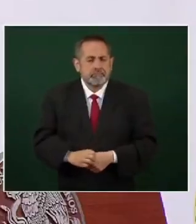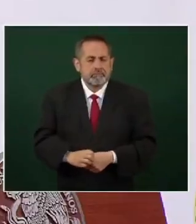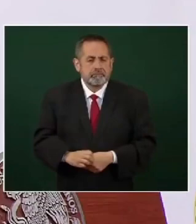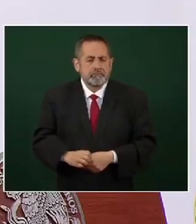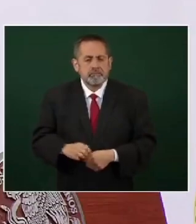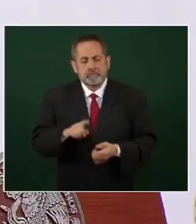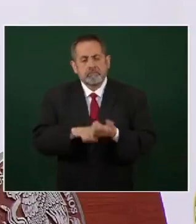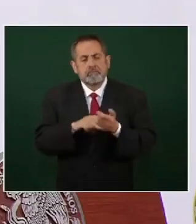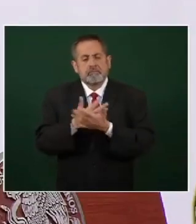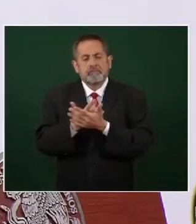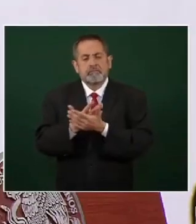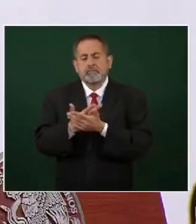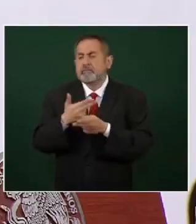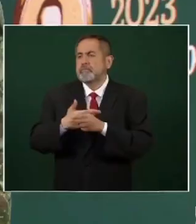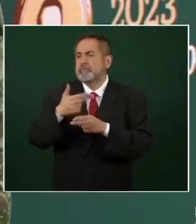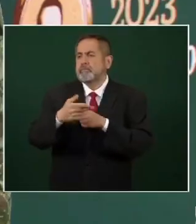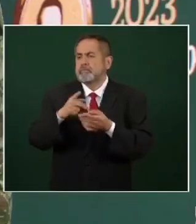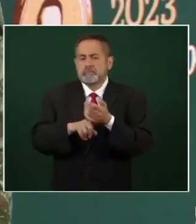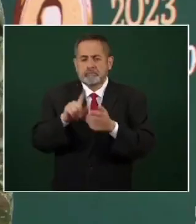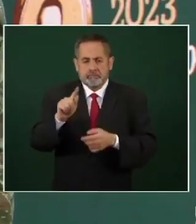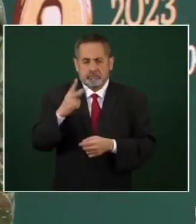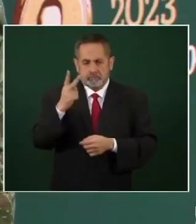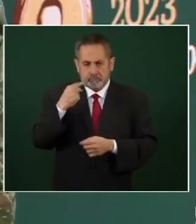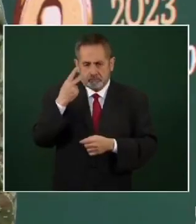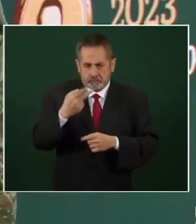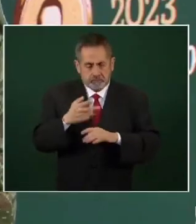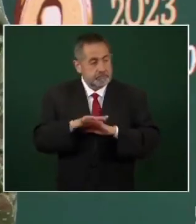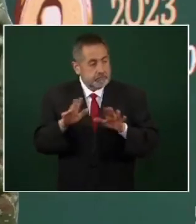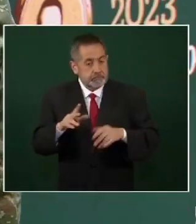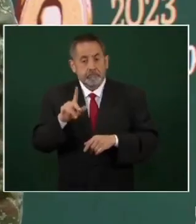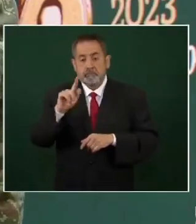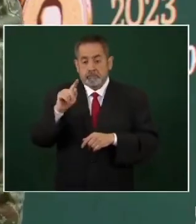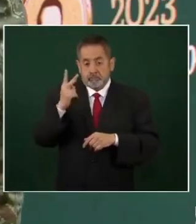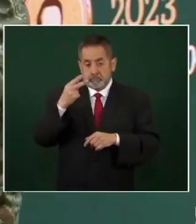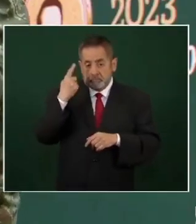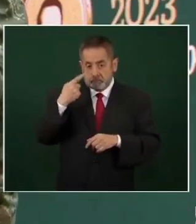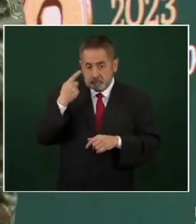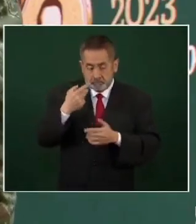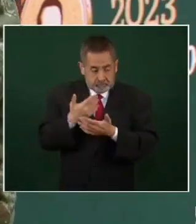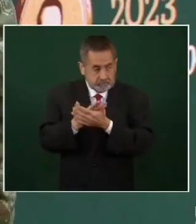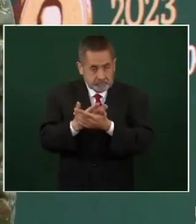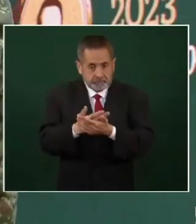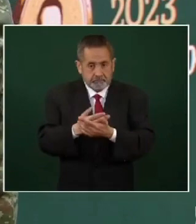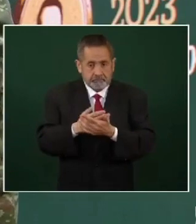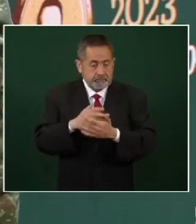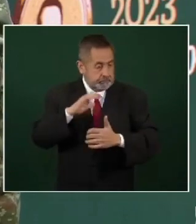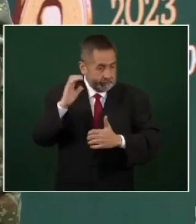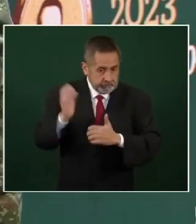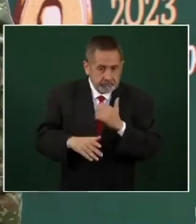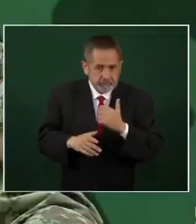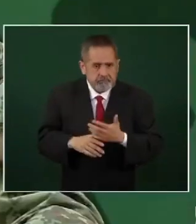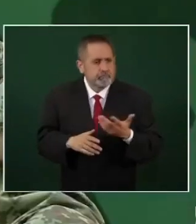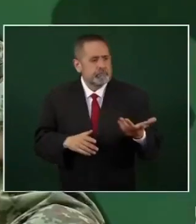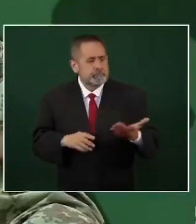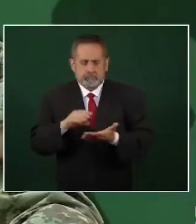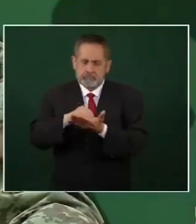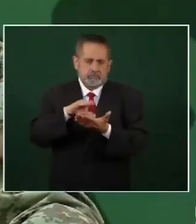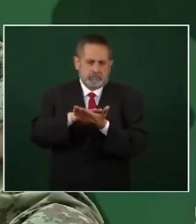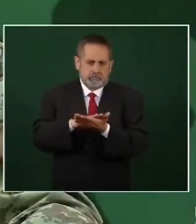se tenía que esperar esas 72 horas. Al darse estas 72 horas, se establece